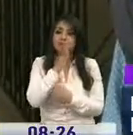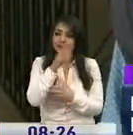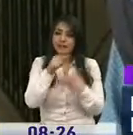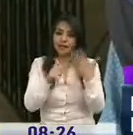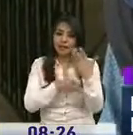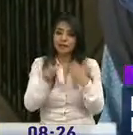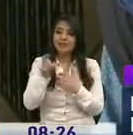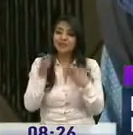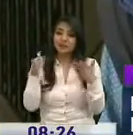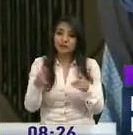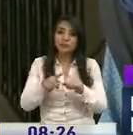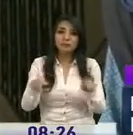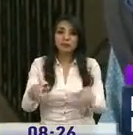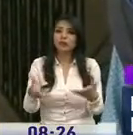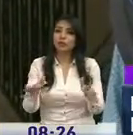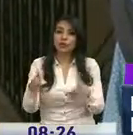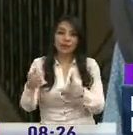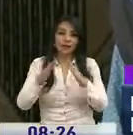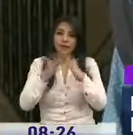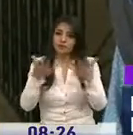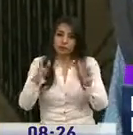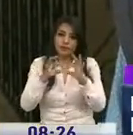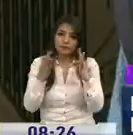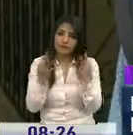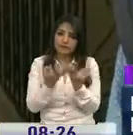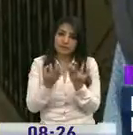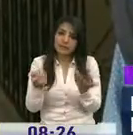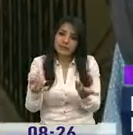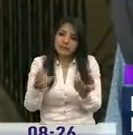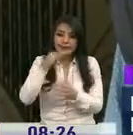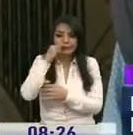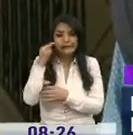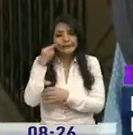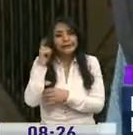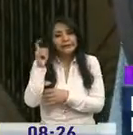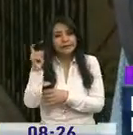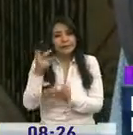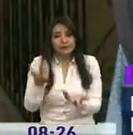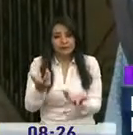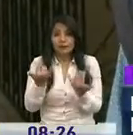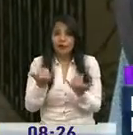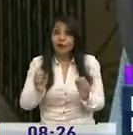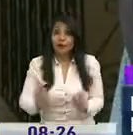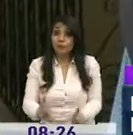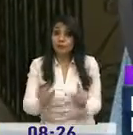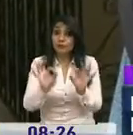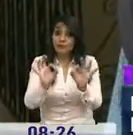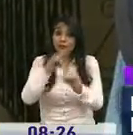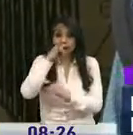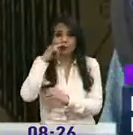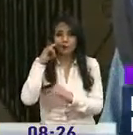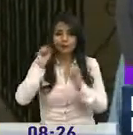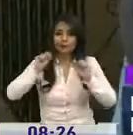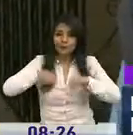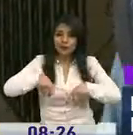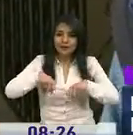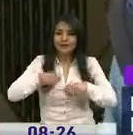las necesidades, pero obviamente hay cositas que se nos van a salir de las manos, y gracias a la oportunidad que hemos tenido, los niños han podido